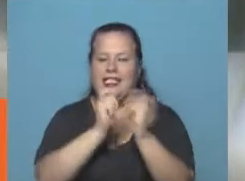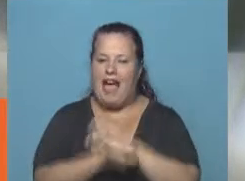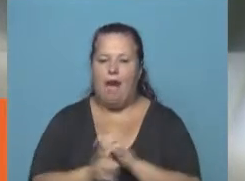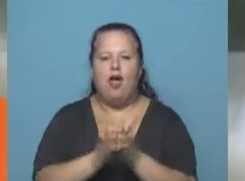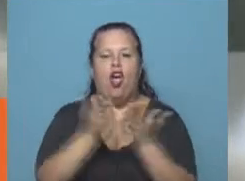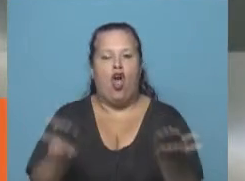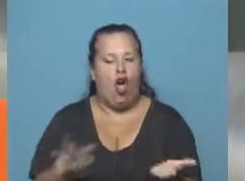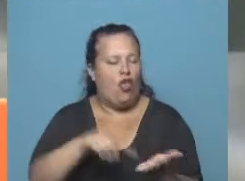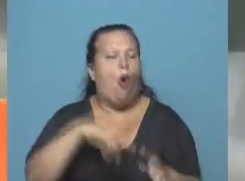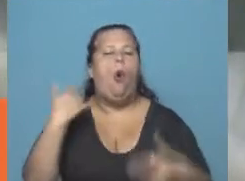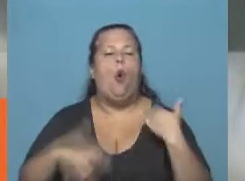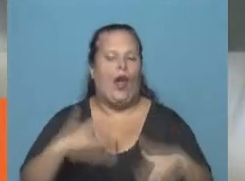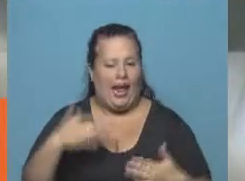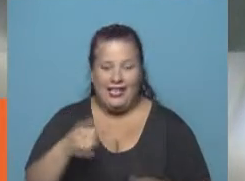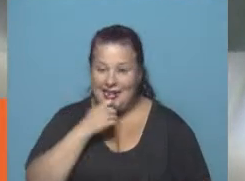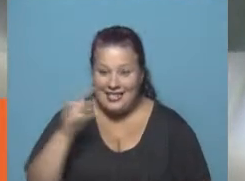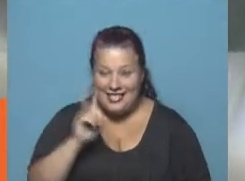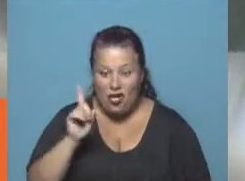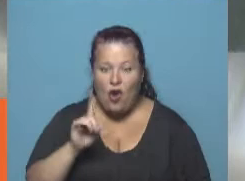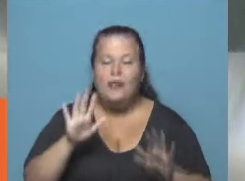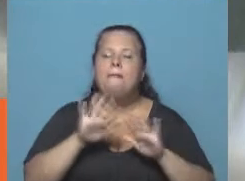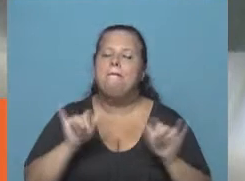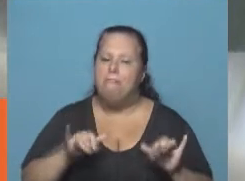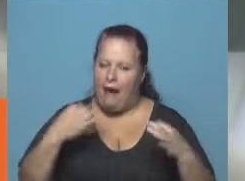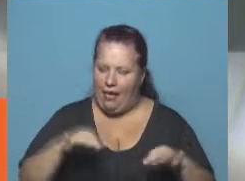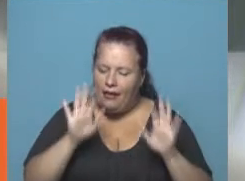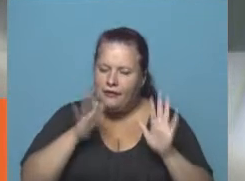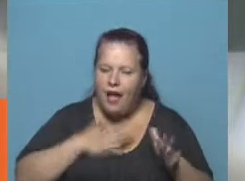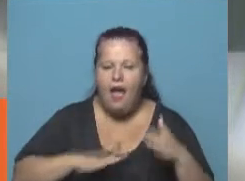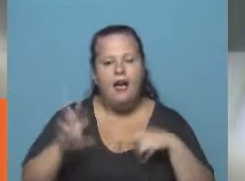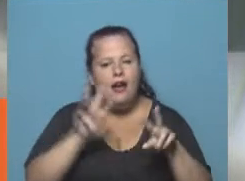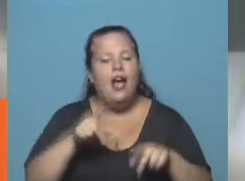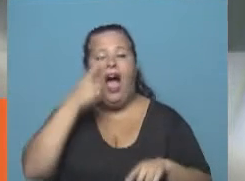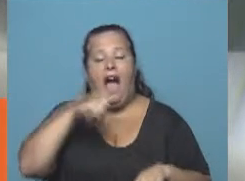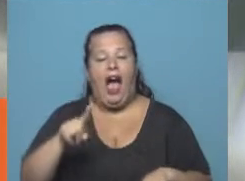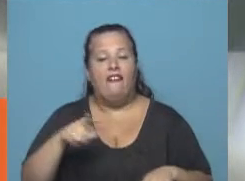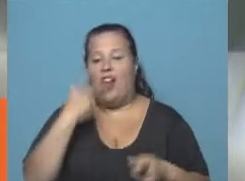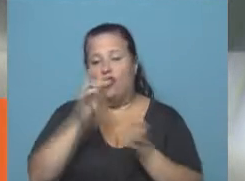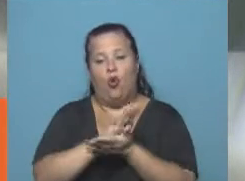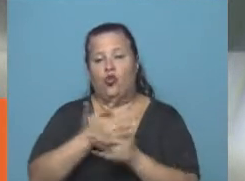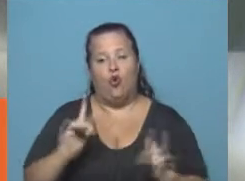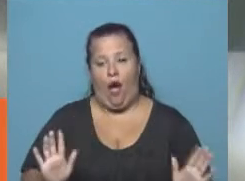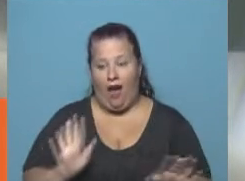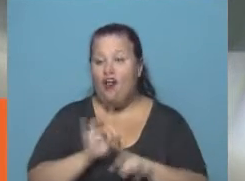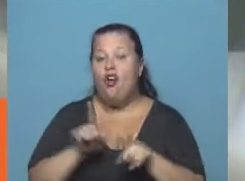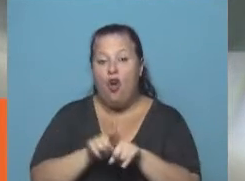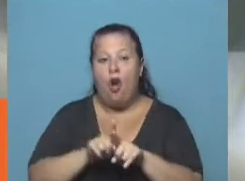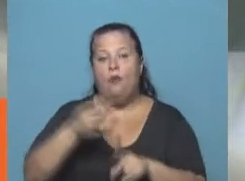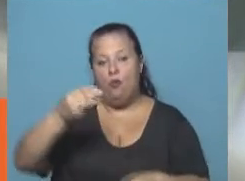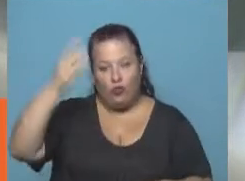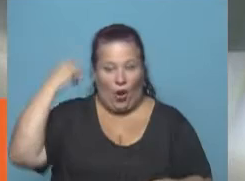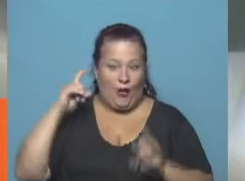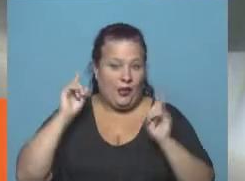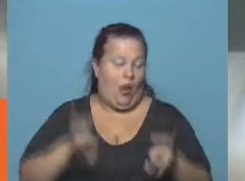del código en forma urgente y si no se lo hace en forma armónica lo que terminamos no resolviendo el problema como sucedió muchas